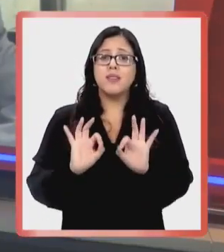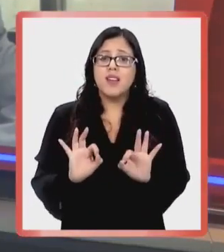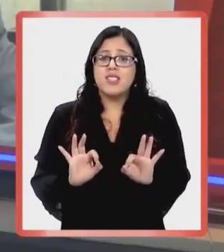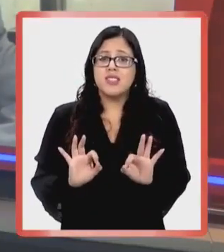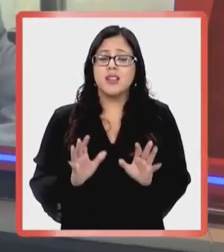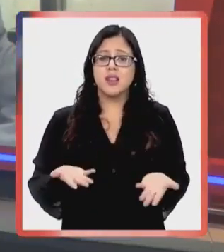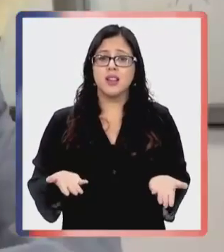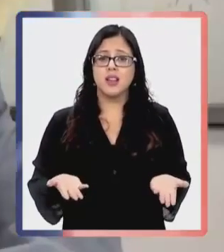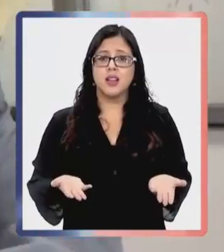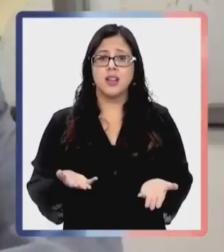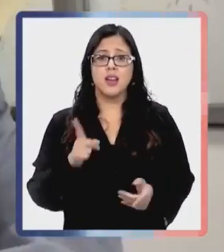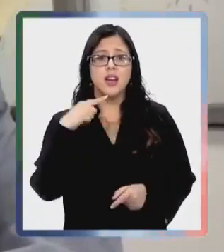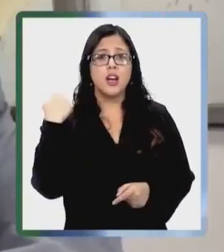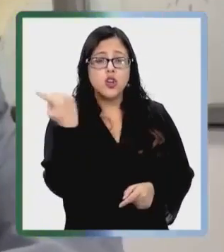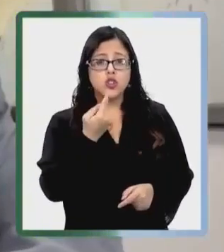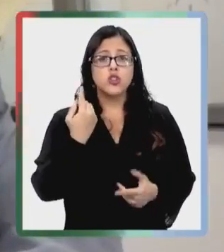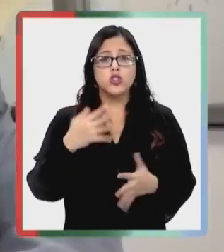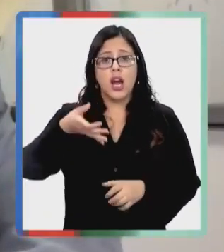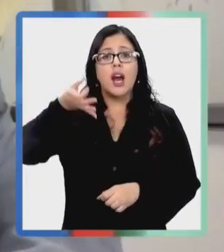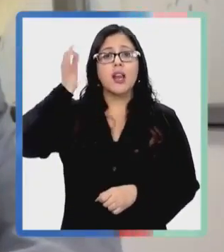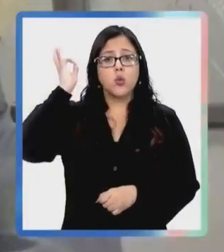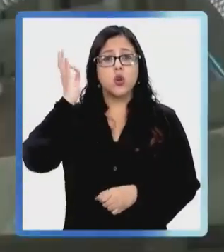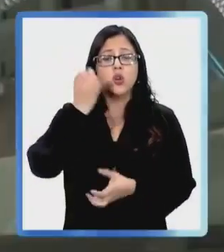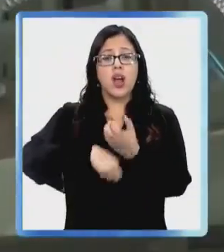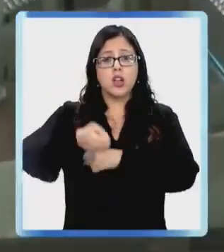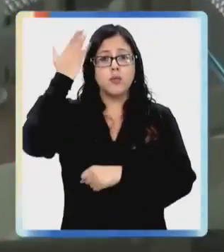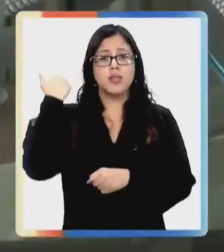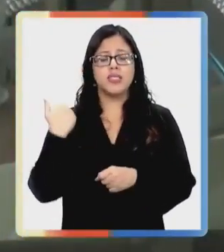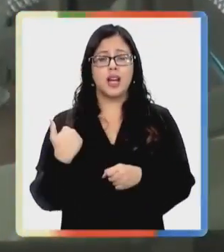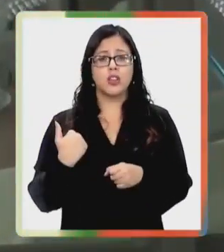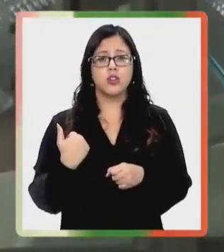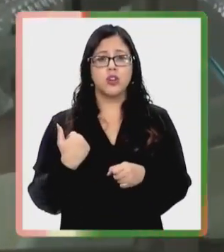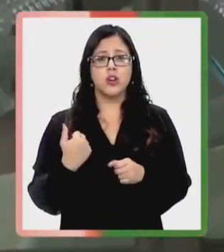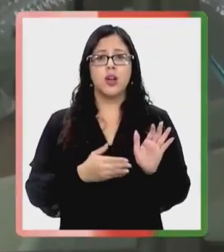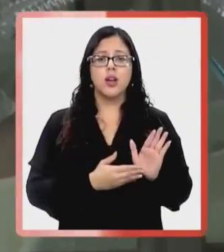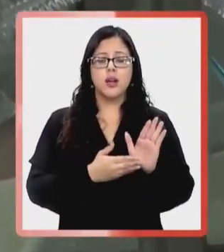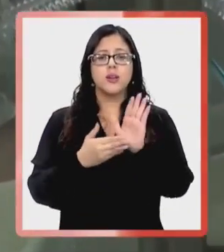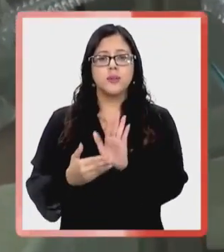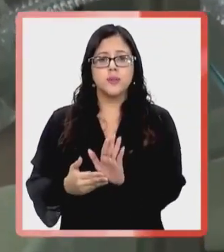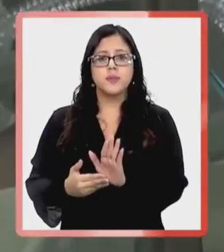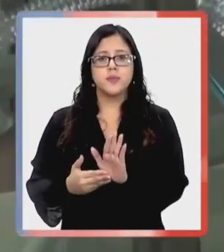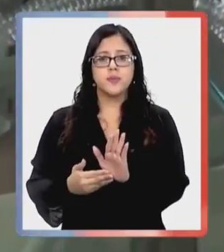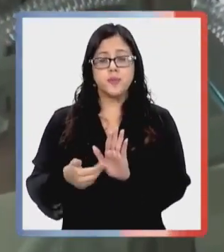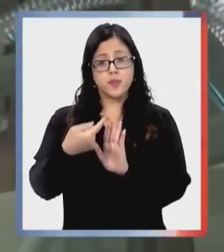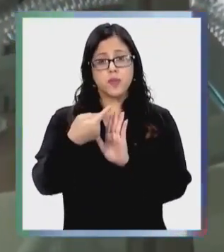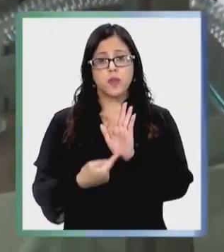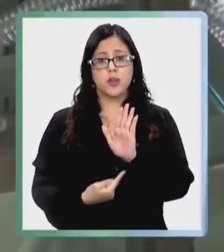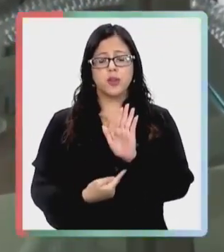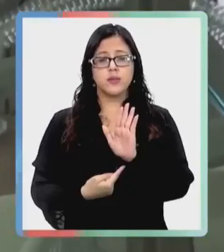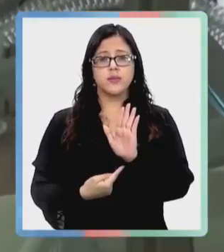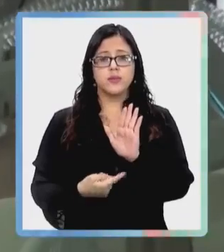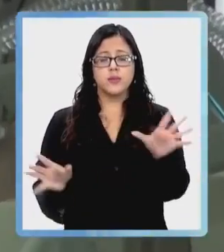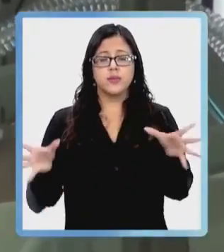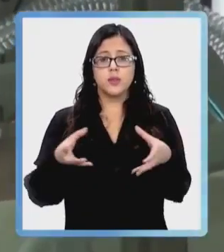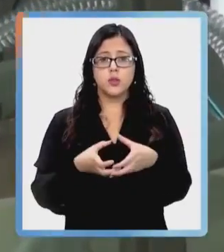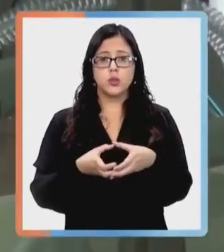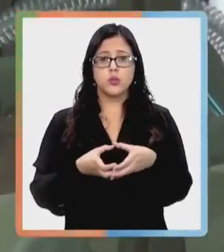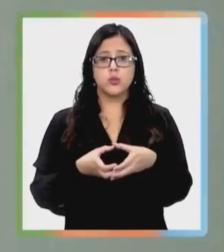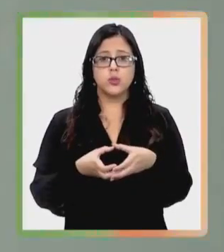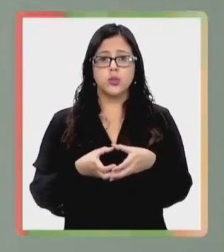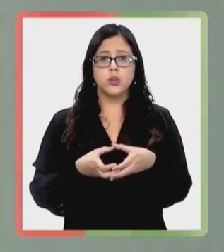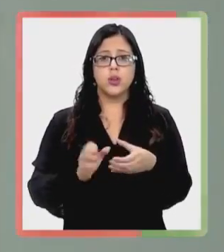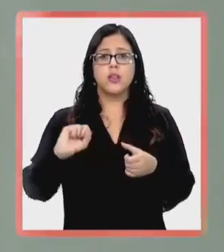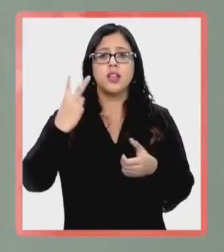en definitiva? Nosotros nos reunimos el año pasado, a fines del año pasado, le presentamos este estudio al equipo